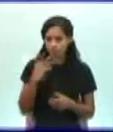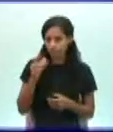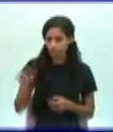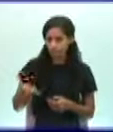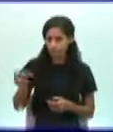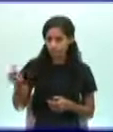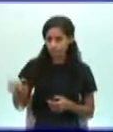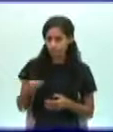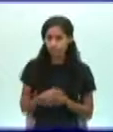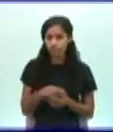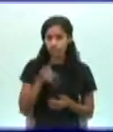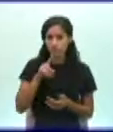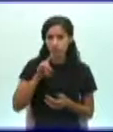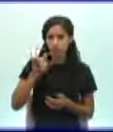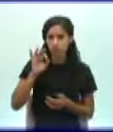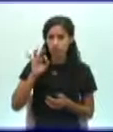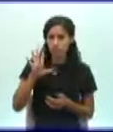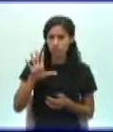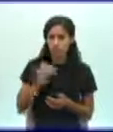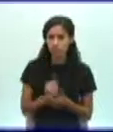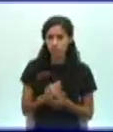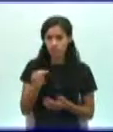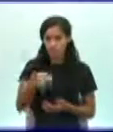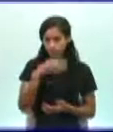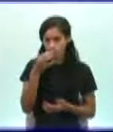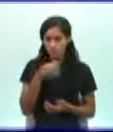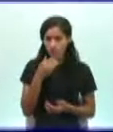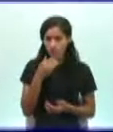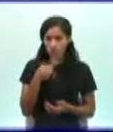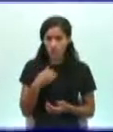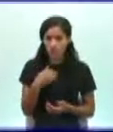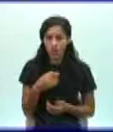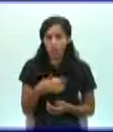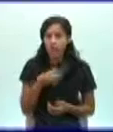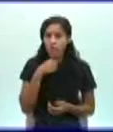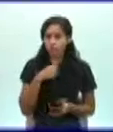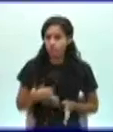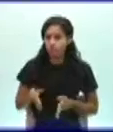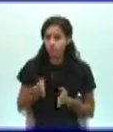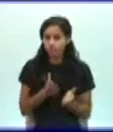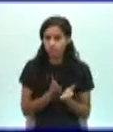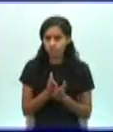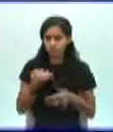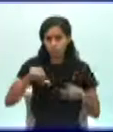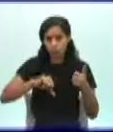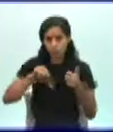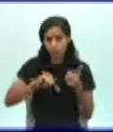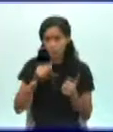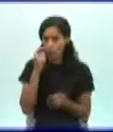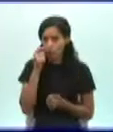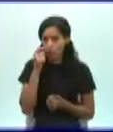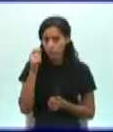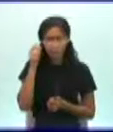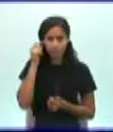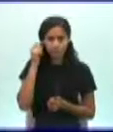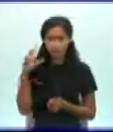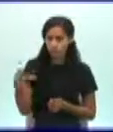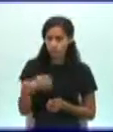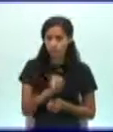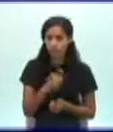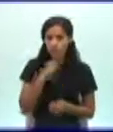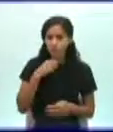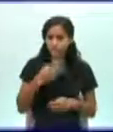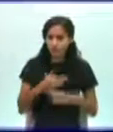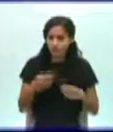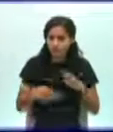Ya en 1985 resaltaba Fidel cómo el comportamiento de los hombres y la moral es lo más importante en la construcción